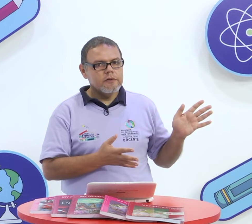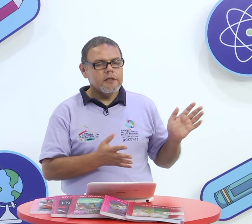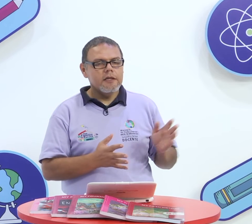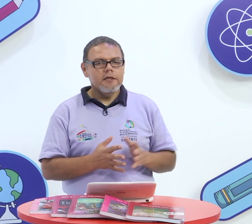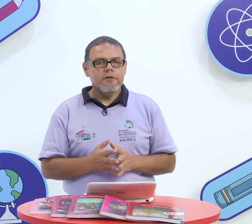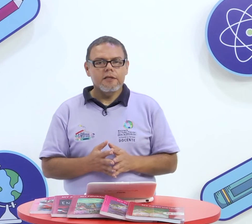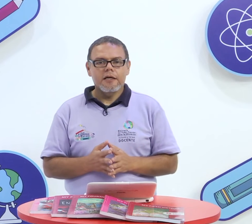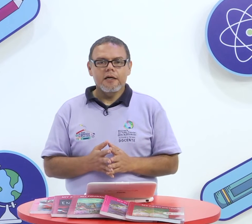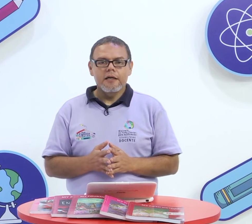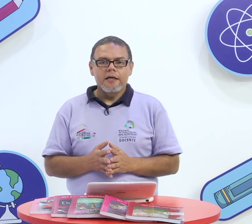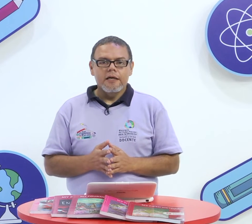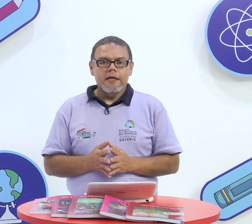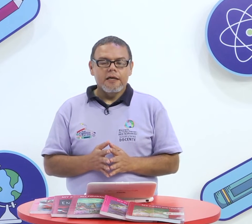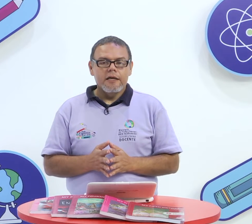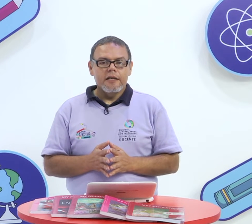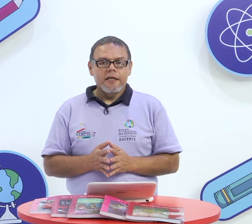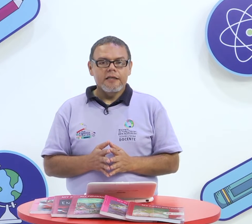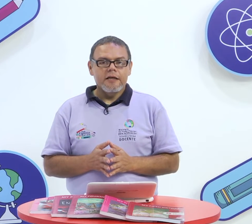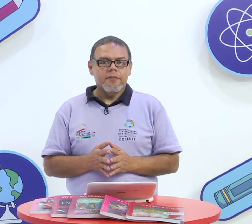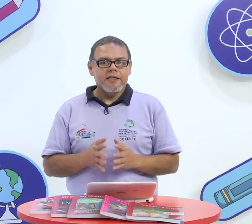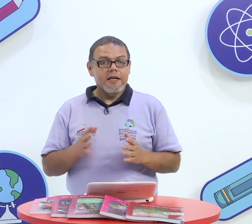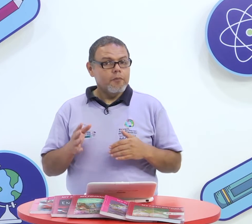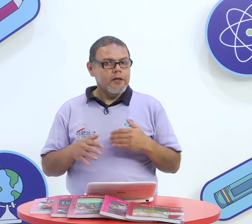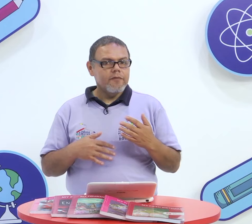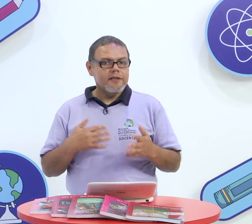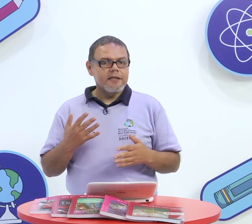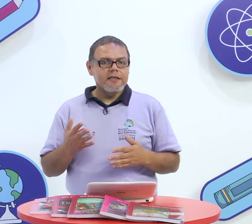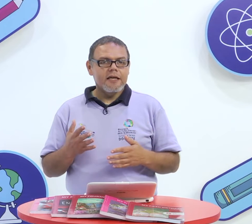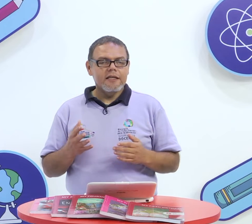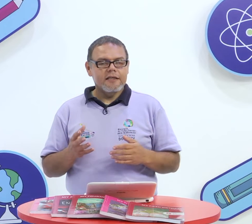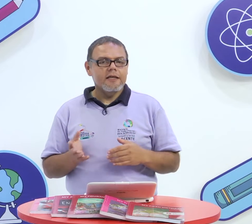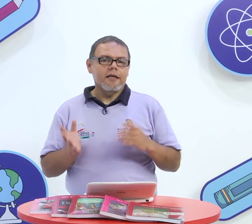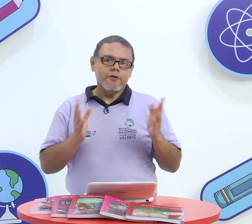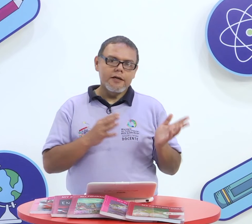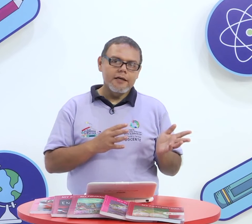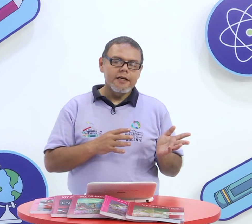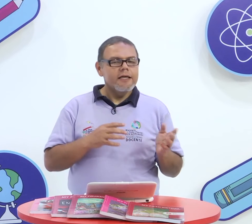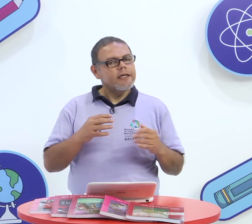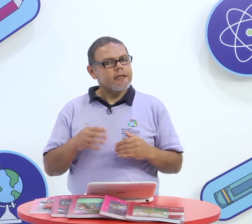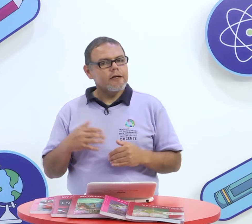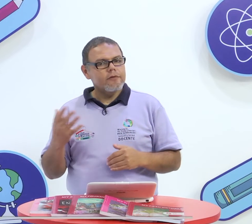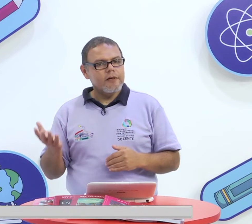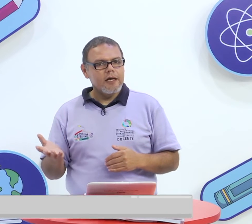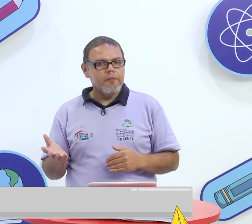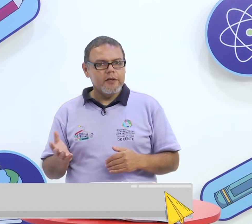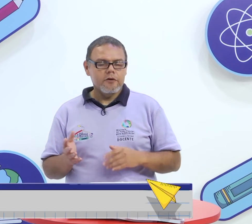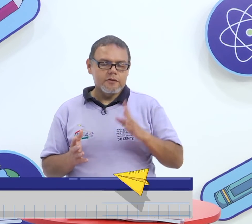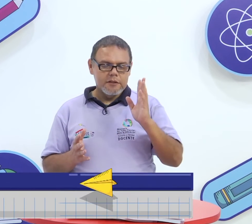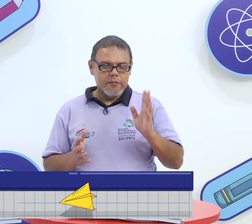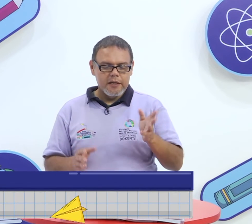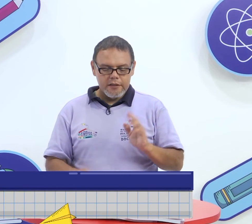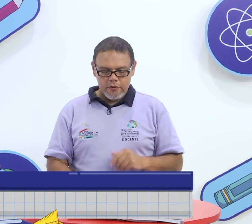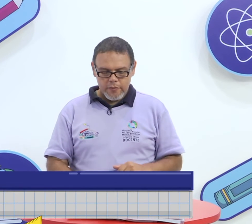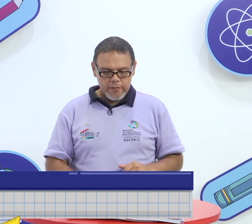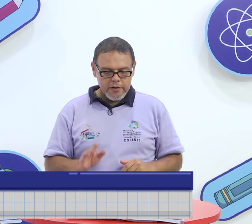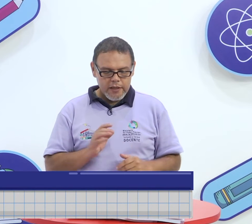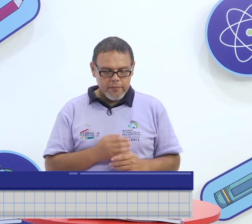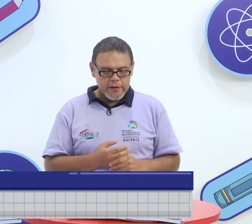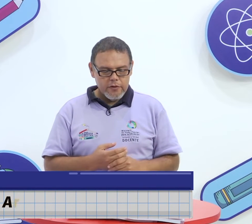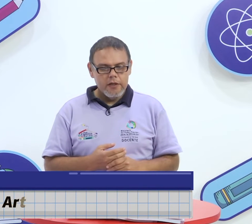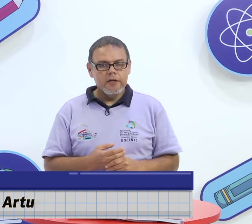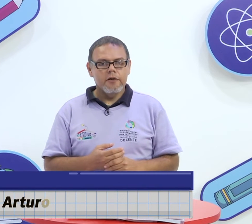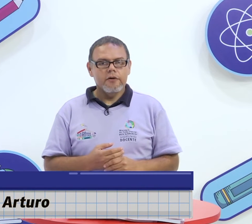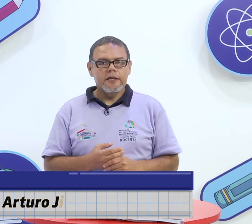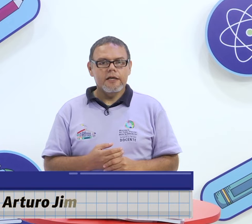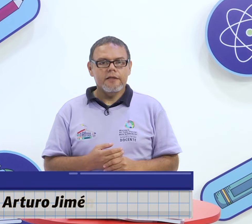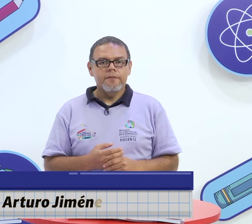nuestra persona y el intérprete les pueda facilitar y decirles esto es en inglés y ya traducirles a español. Siempre les traduzco primero en